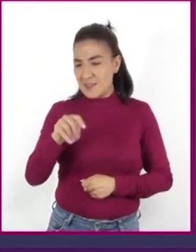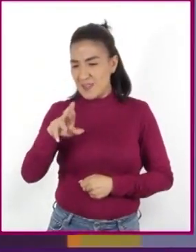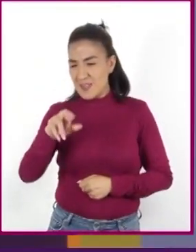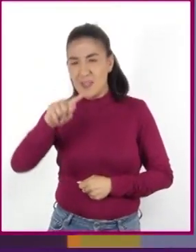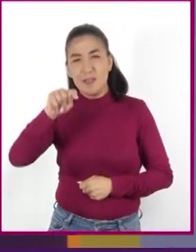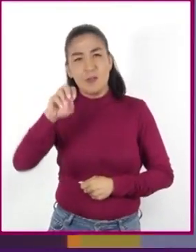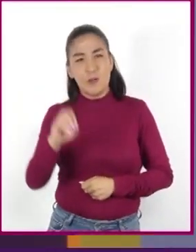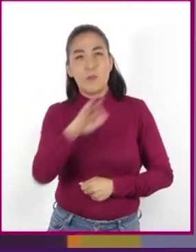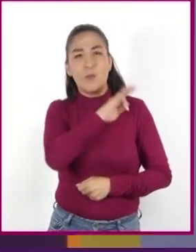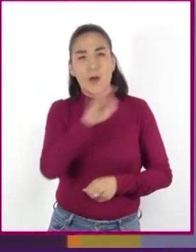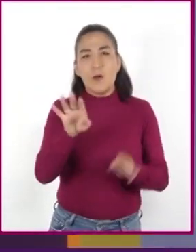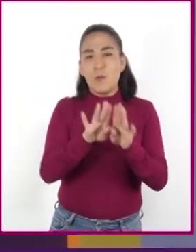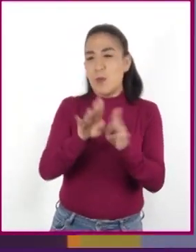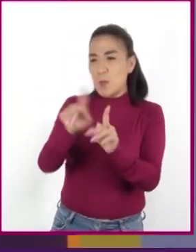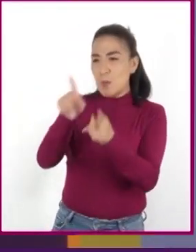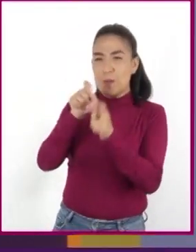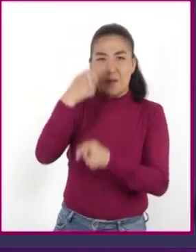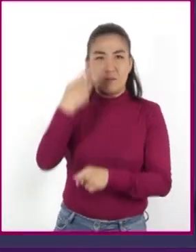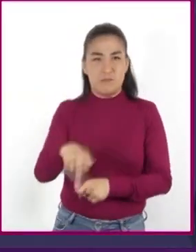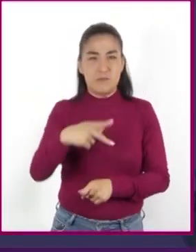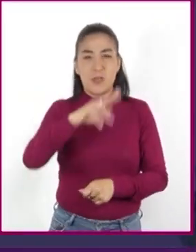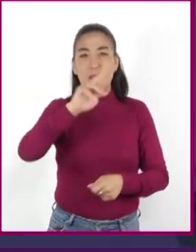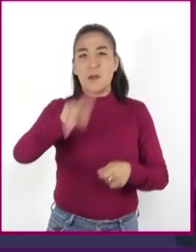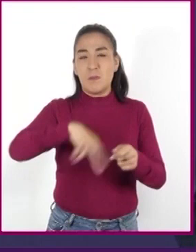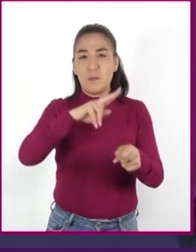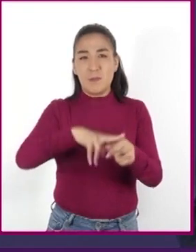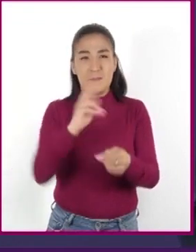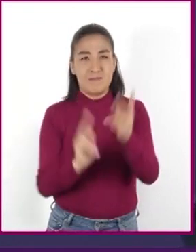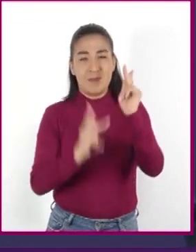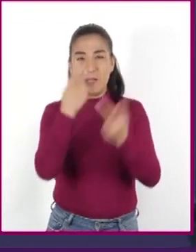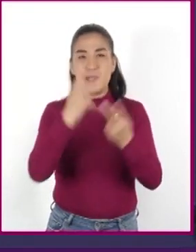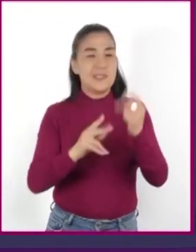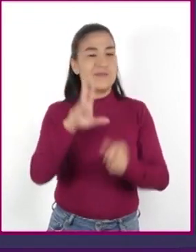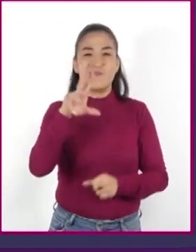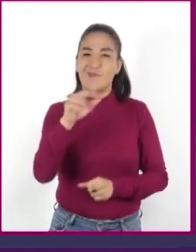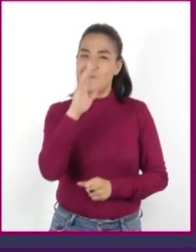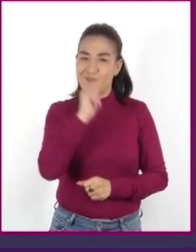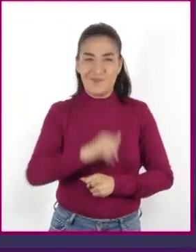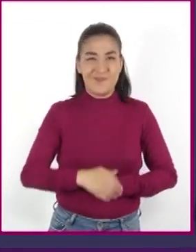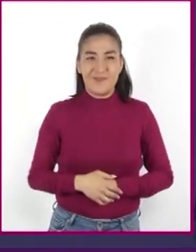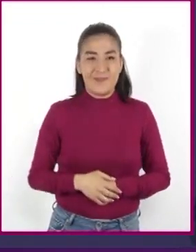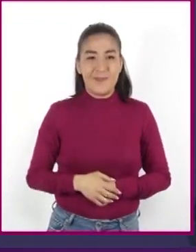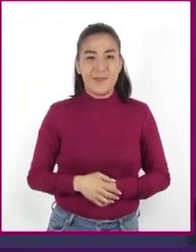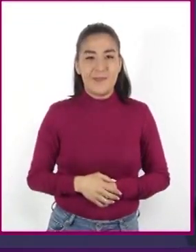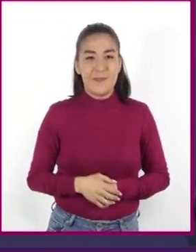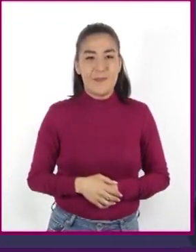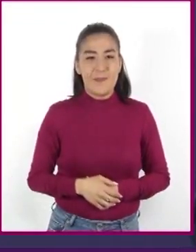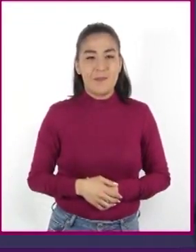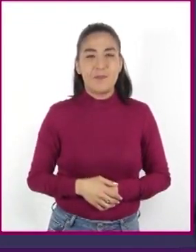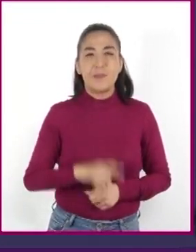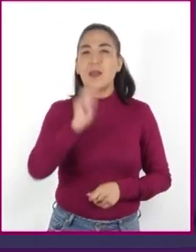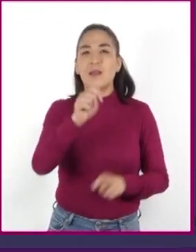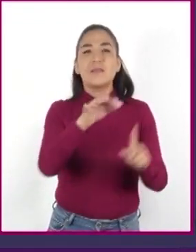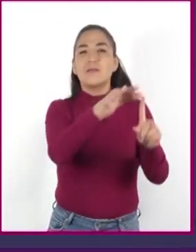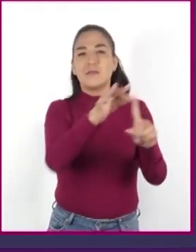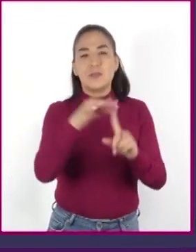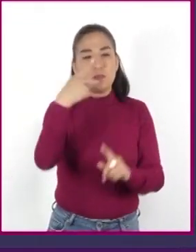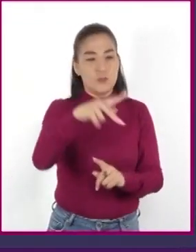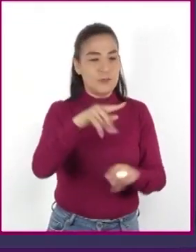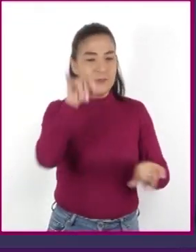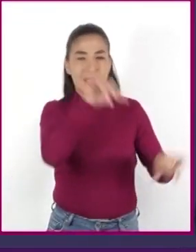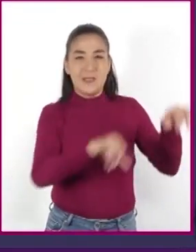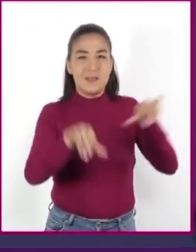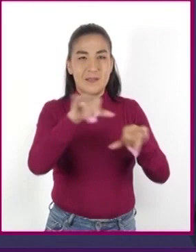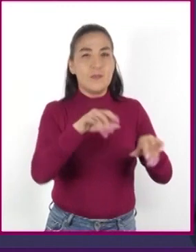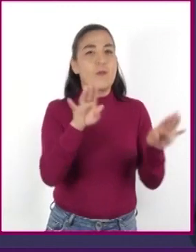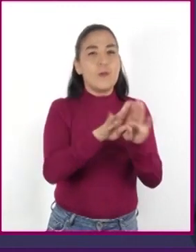puede obtener de la naturaleza? No, es necesario producirlo por medio de una reacción química, al igual que